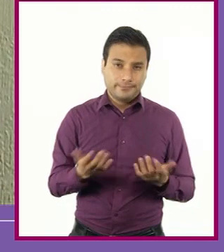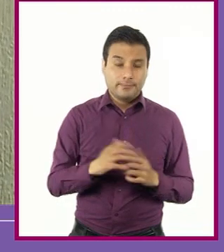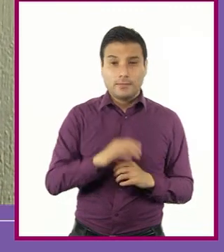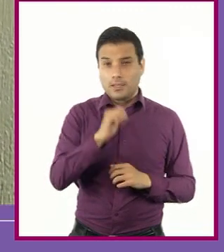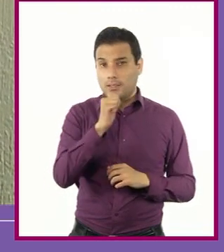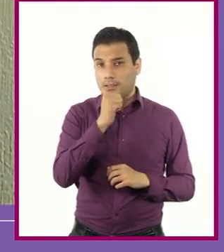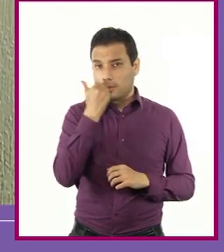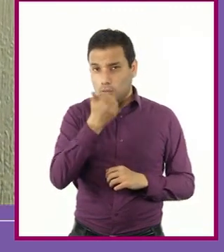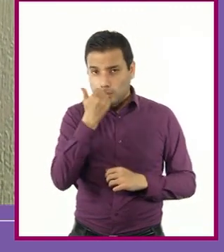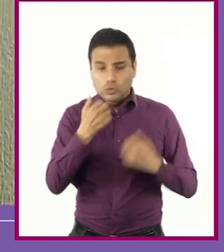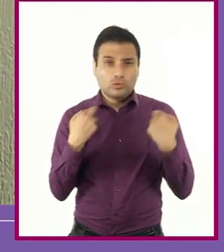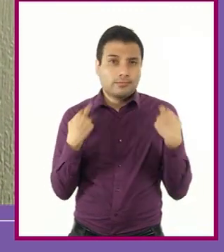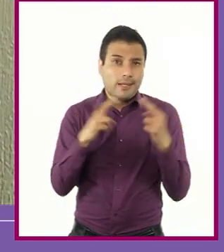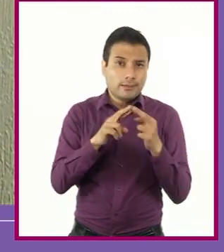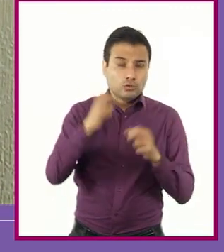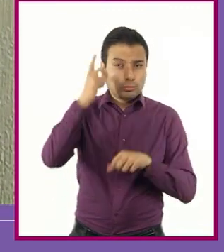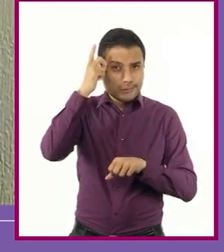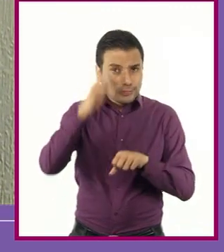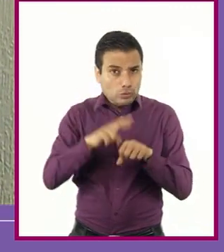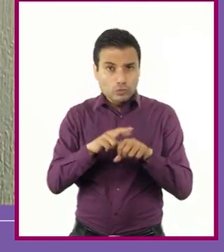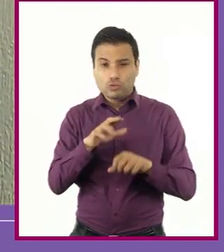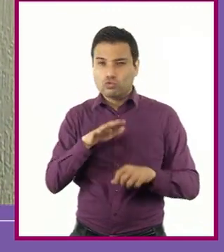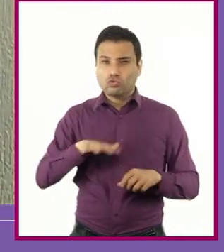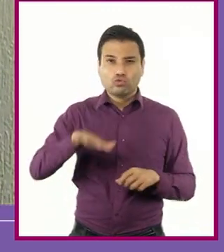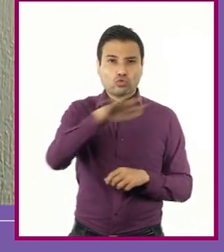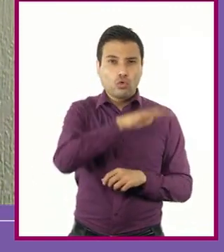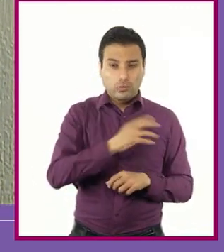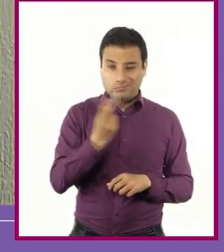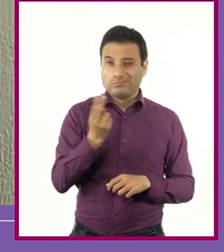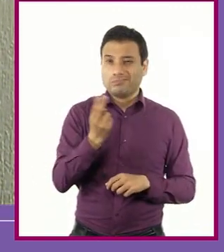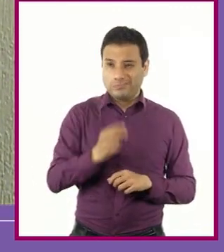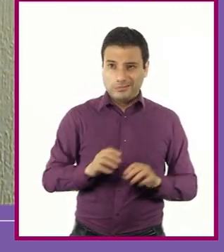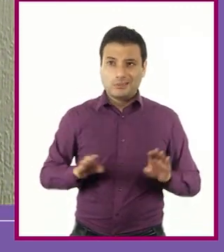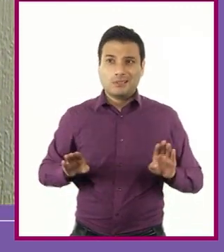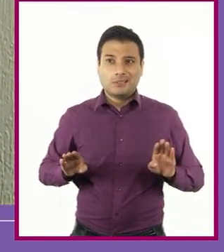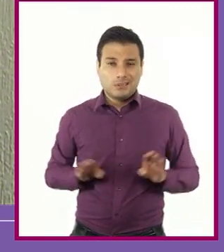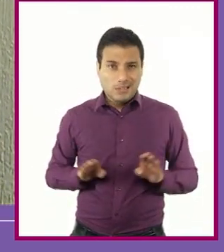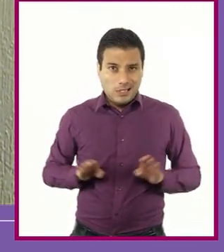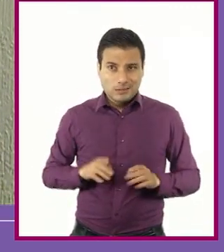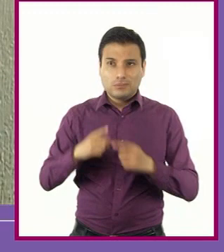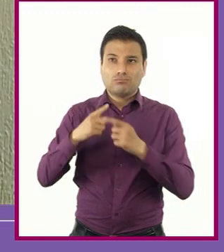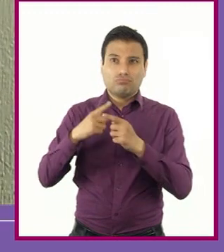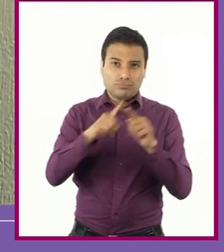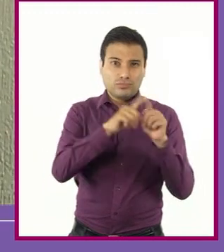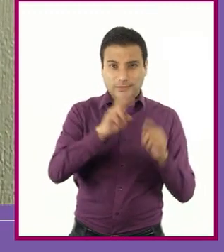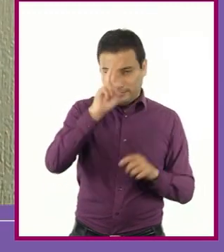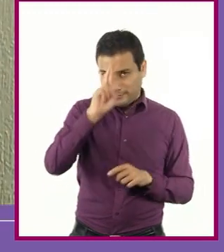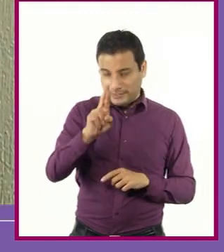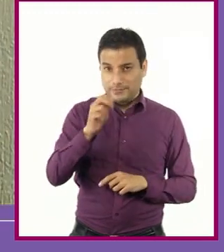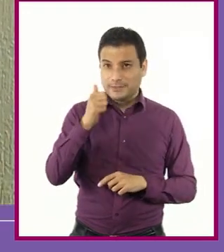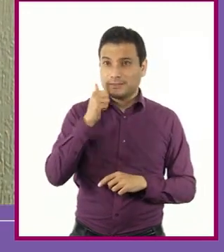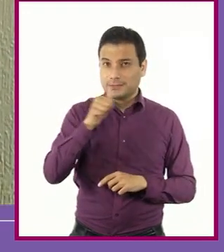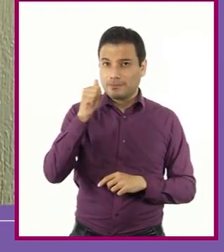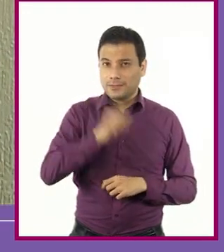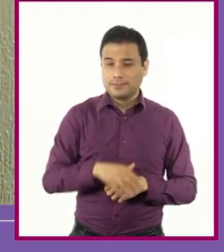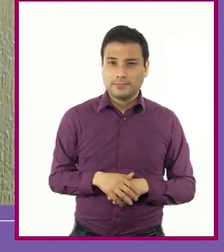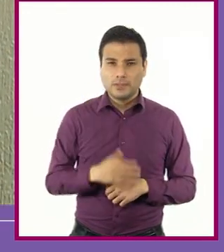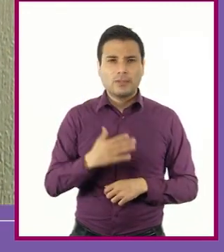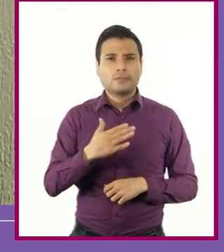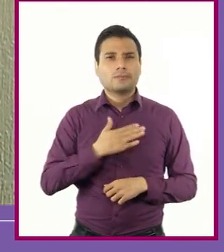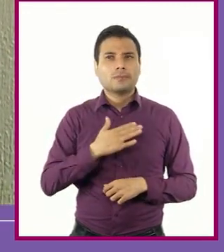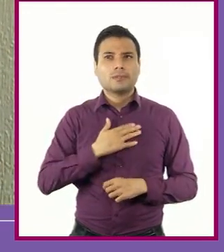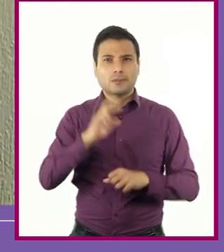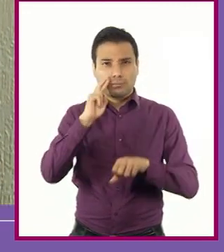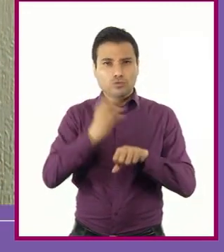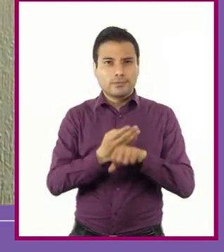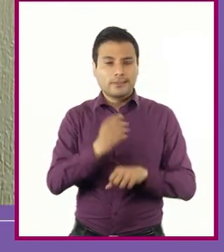comunidad escolar en un plano de respeto a la diferencia y la diversidad. Nuestra tarea es y debe